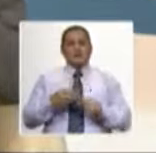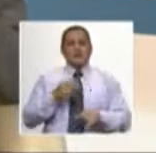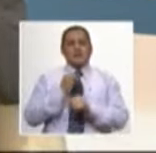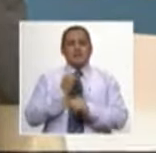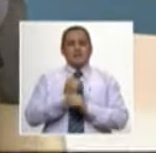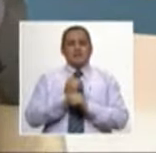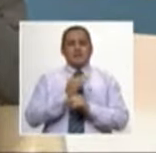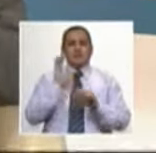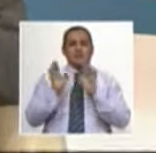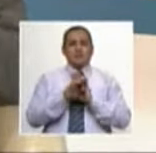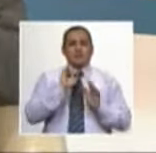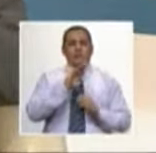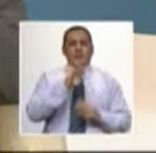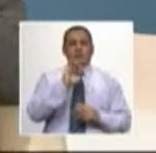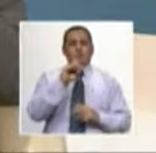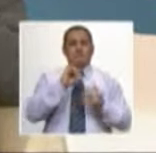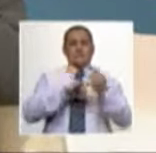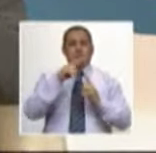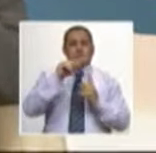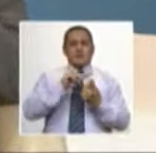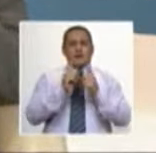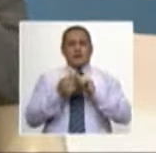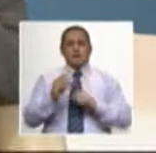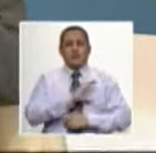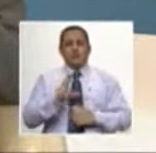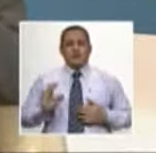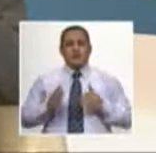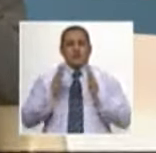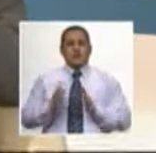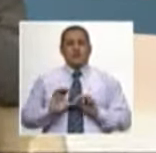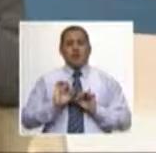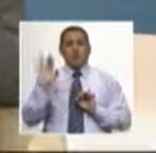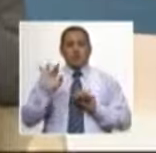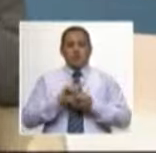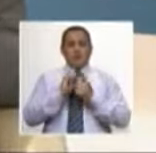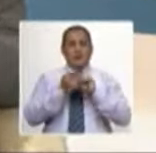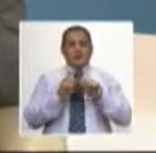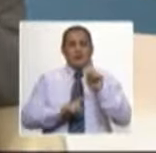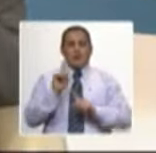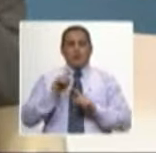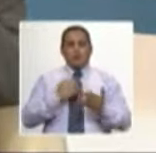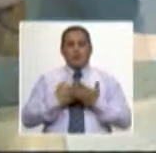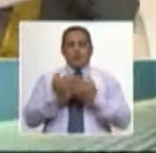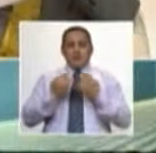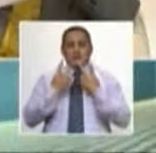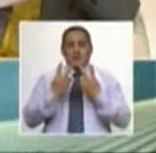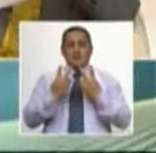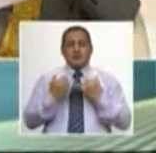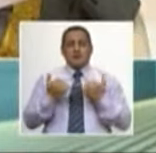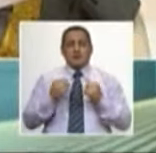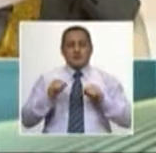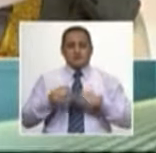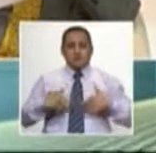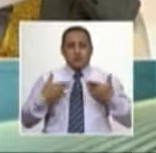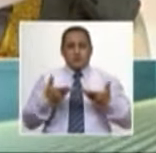soy budista y decido profesar el cristianismo o viceversa, ¿estaría en alguno de estos supuestos? Claro, porque